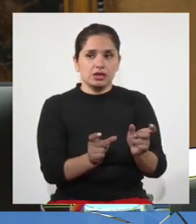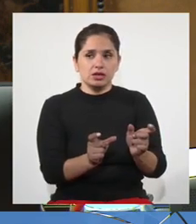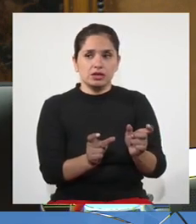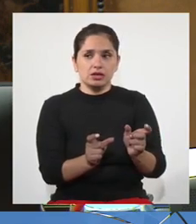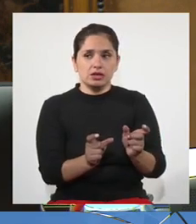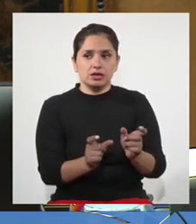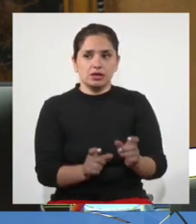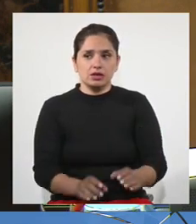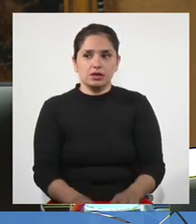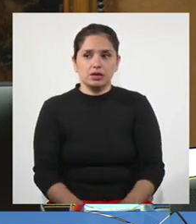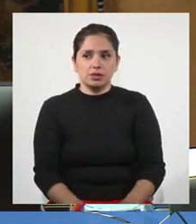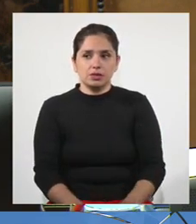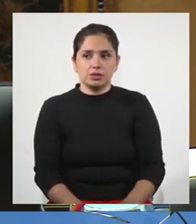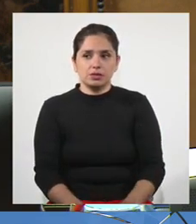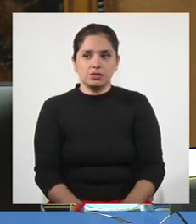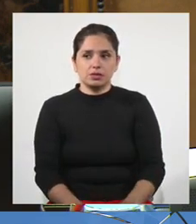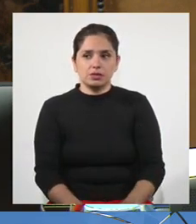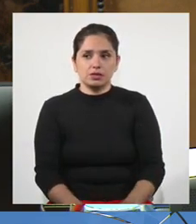Senadora.